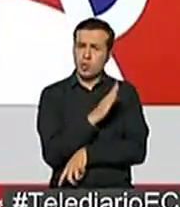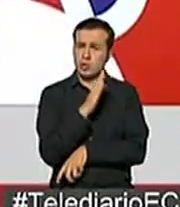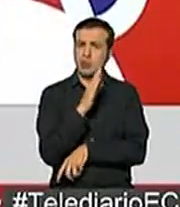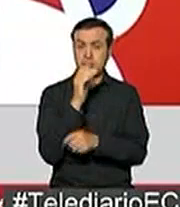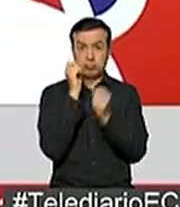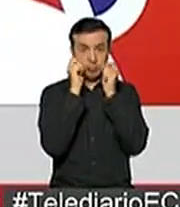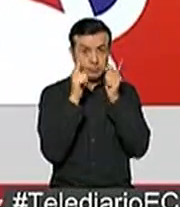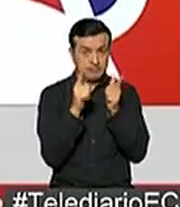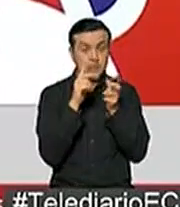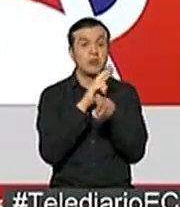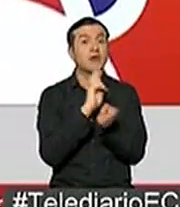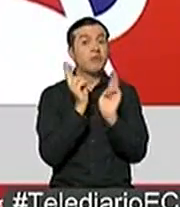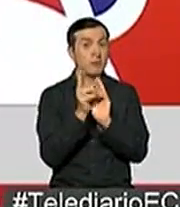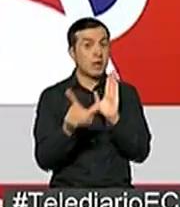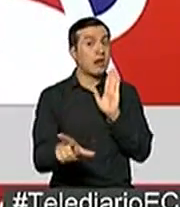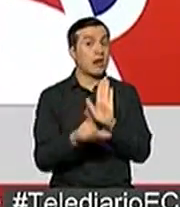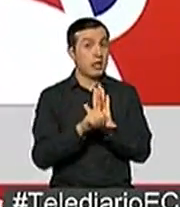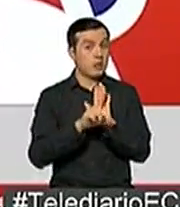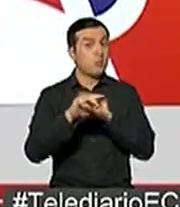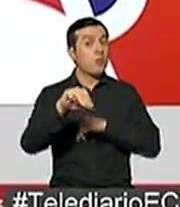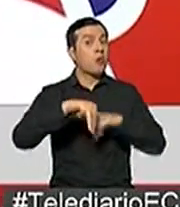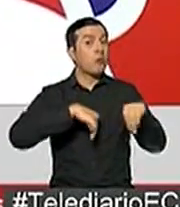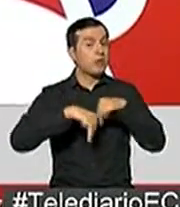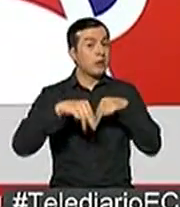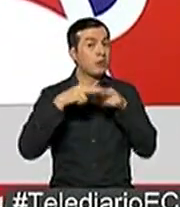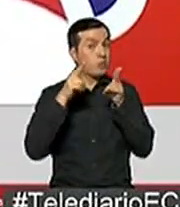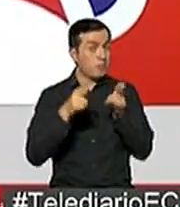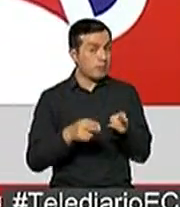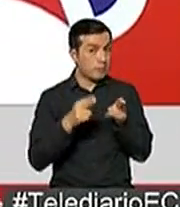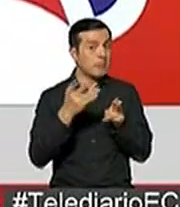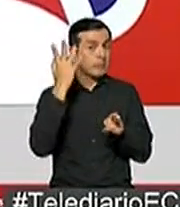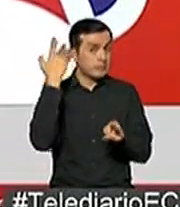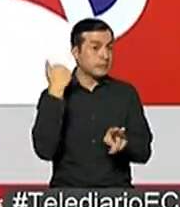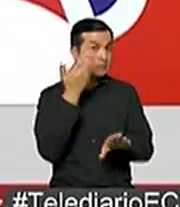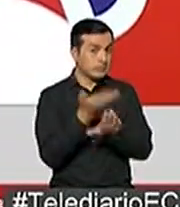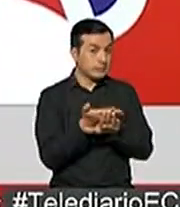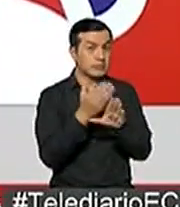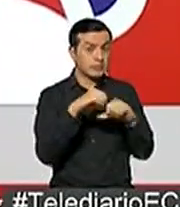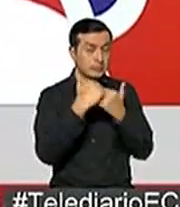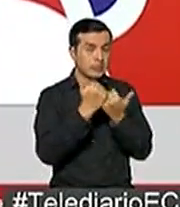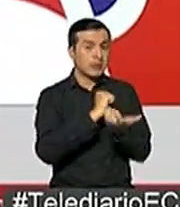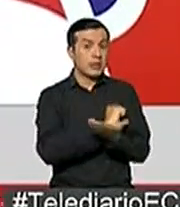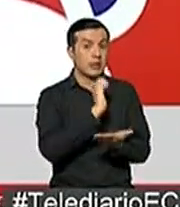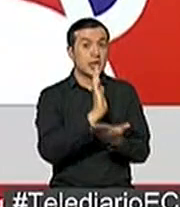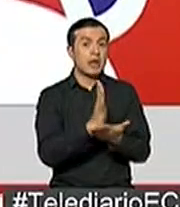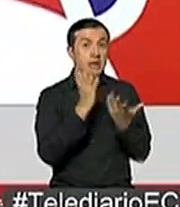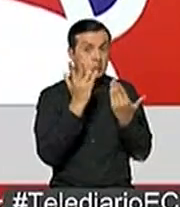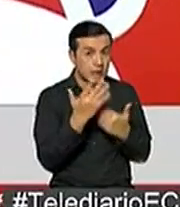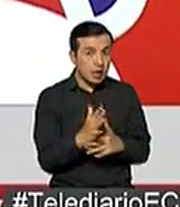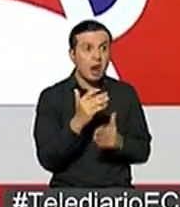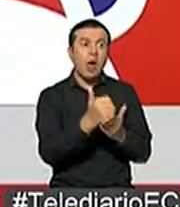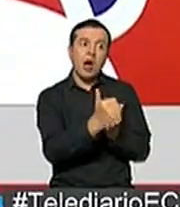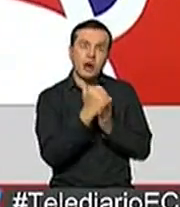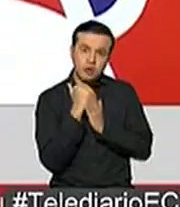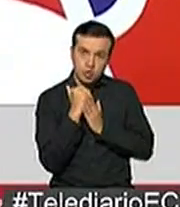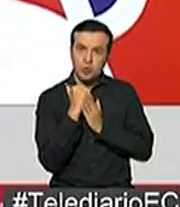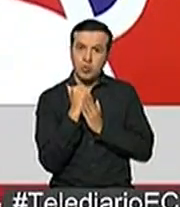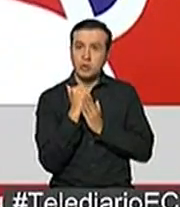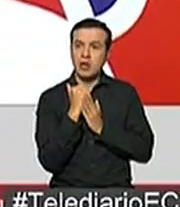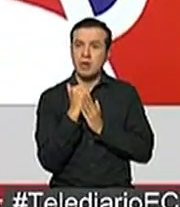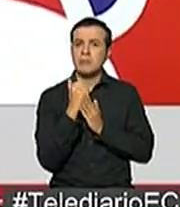pendientes de una reforma a la ley de movilidad humana presentada ya hace varios meses ante la asamblea nacional que nos dé herramientas